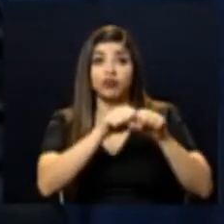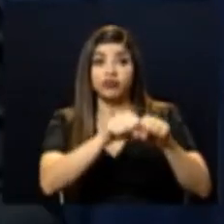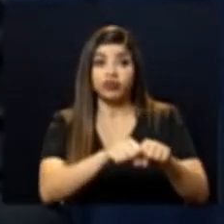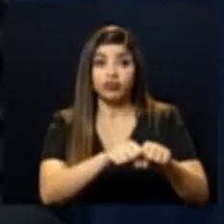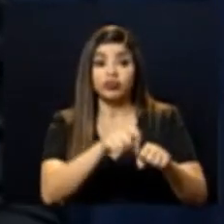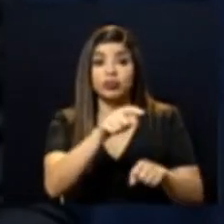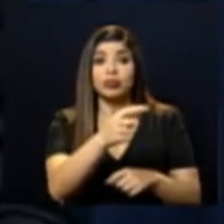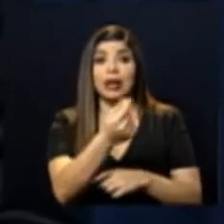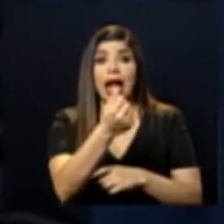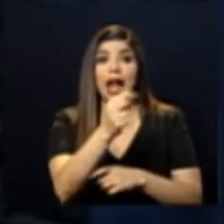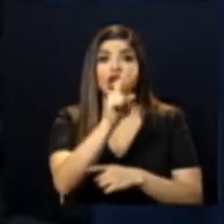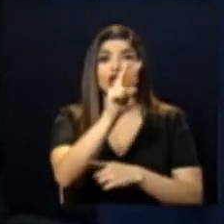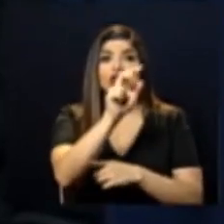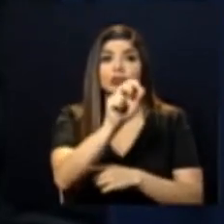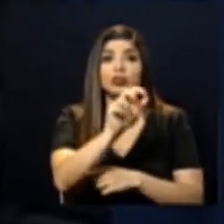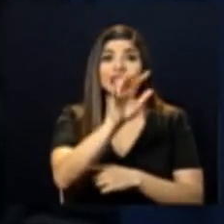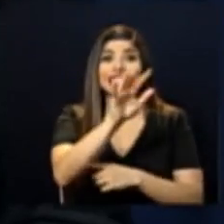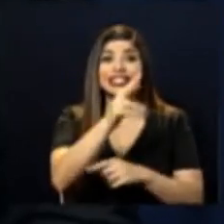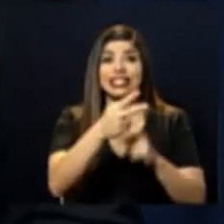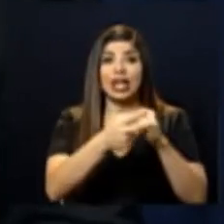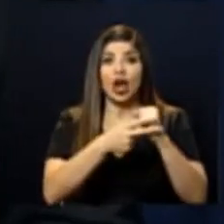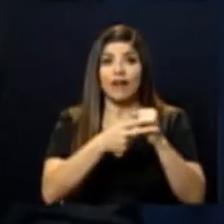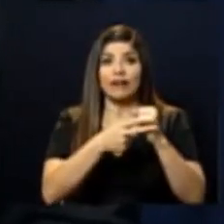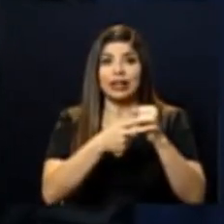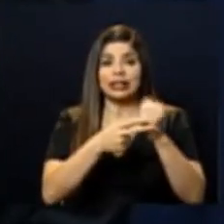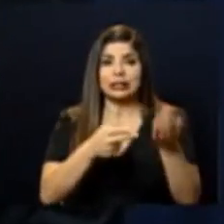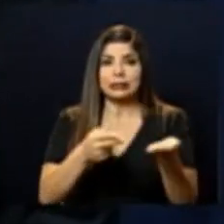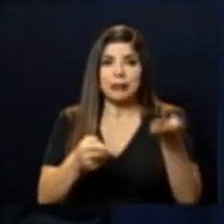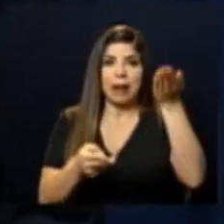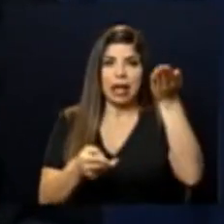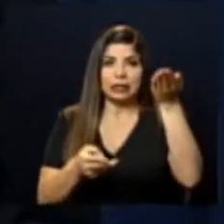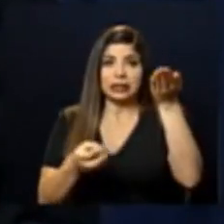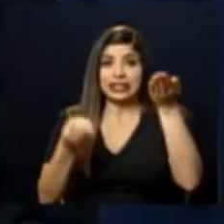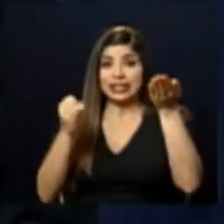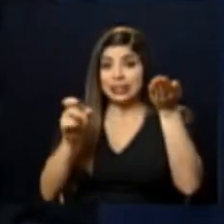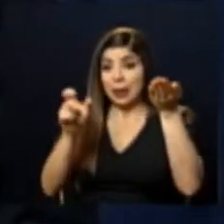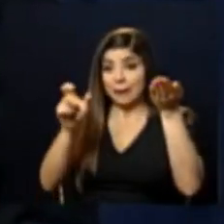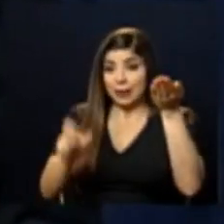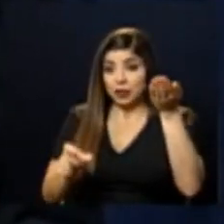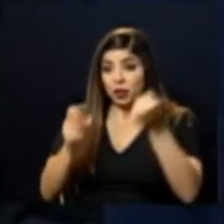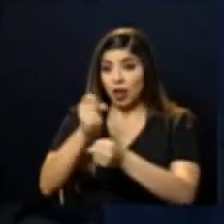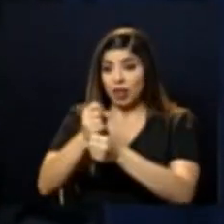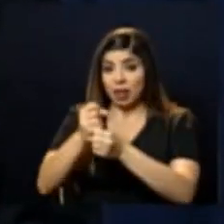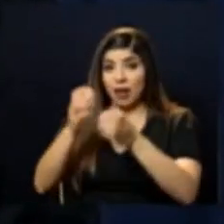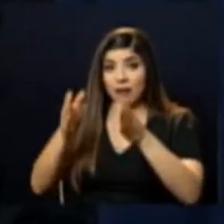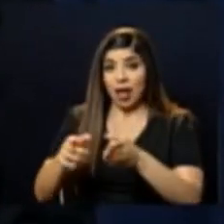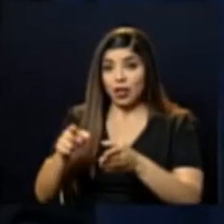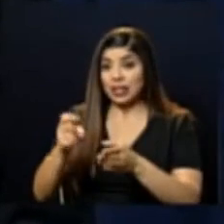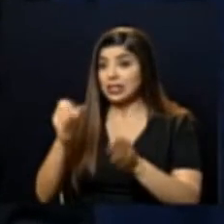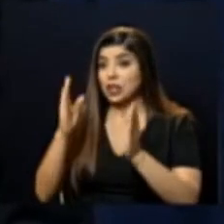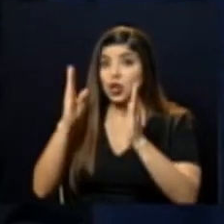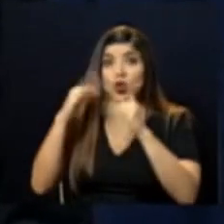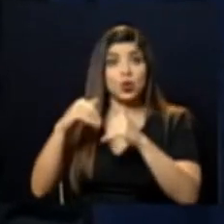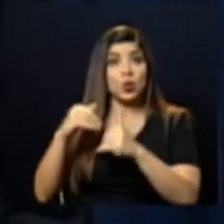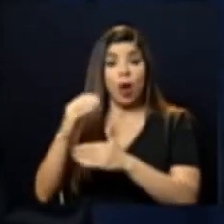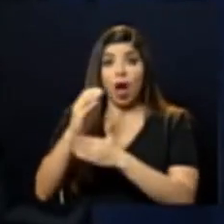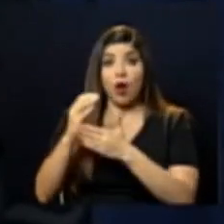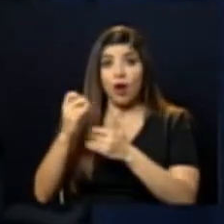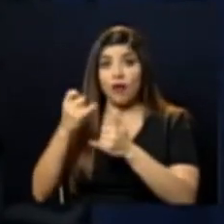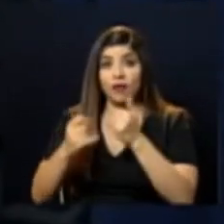gana 2,5 veces más que una persona trabajadora sin esa